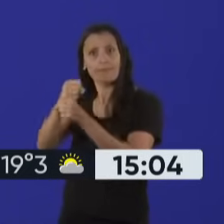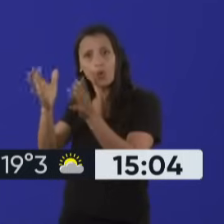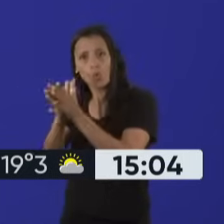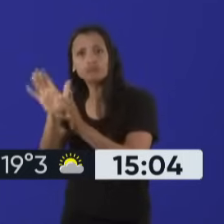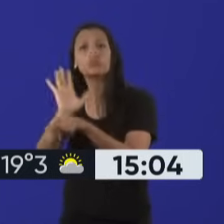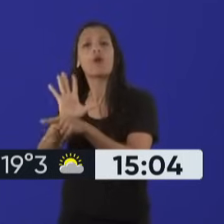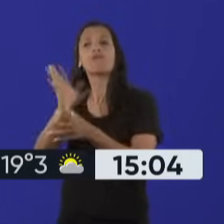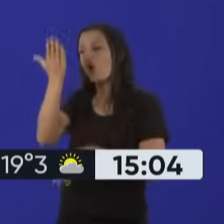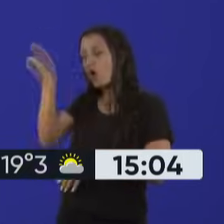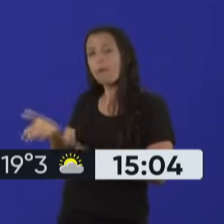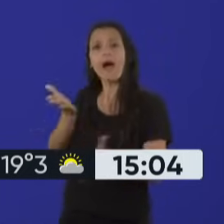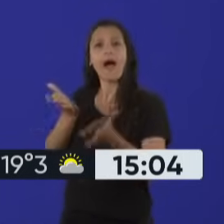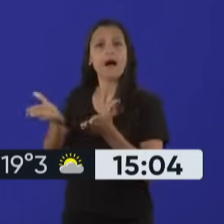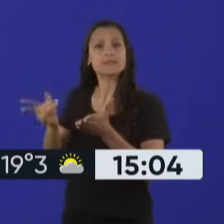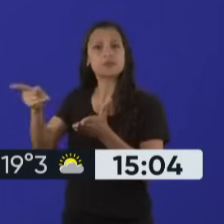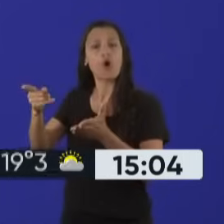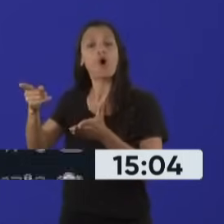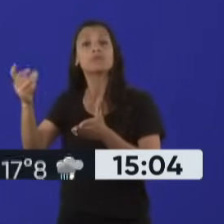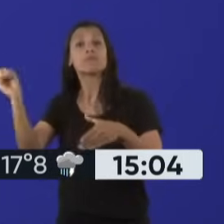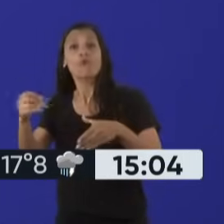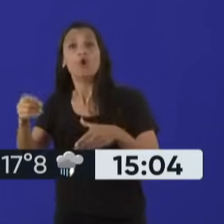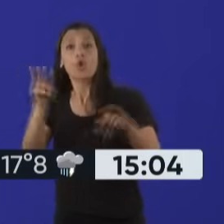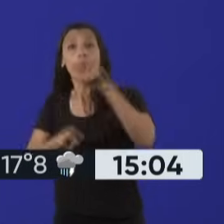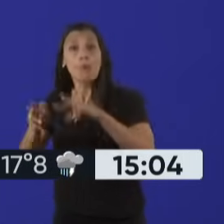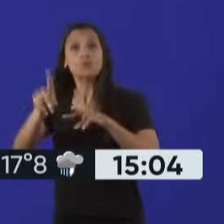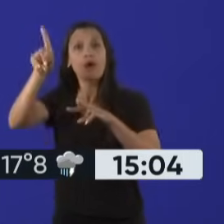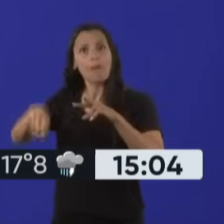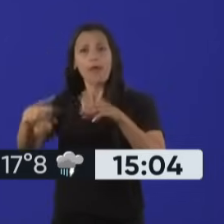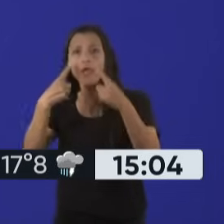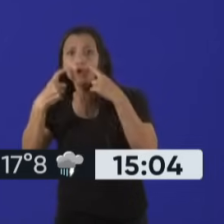los asesores del fondo para desregular y generar crecimiento económico.